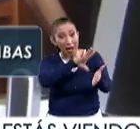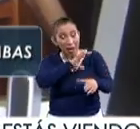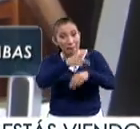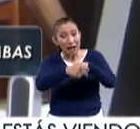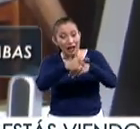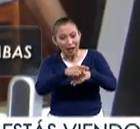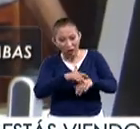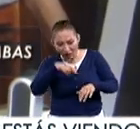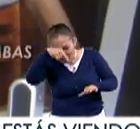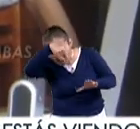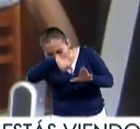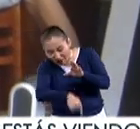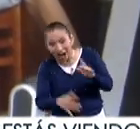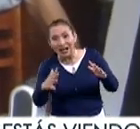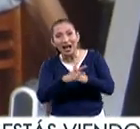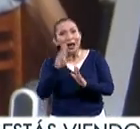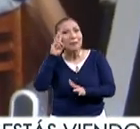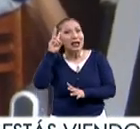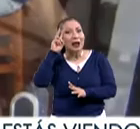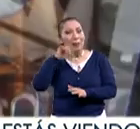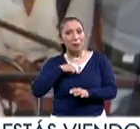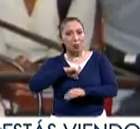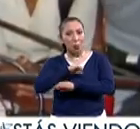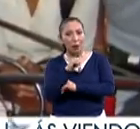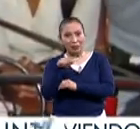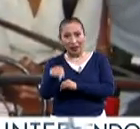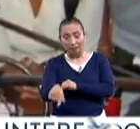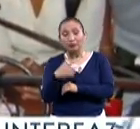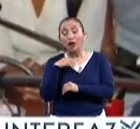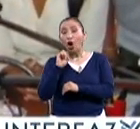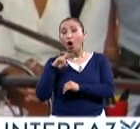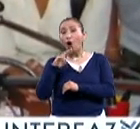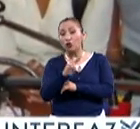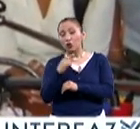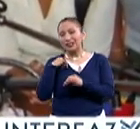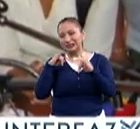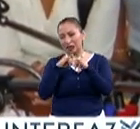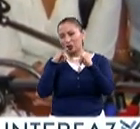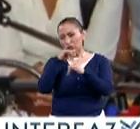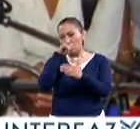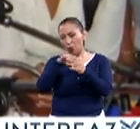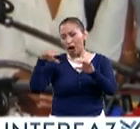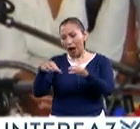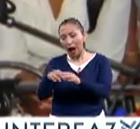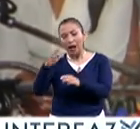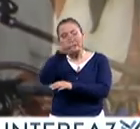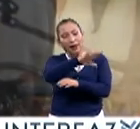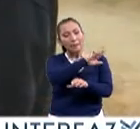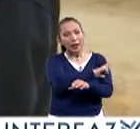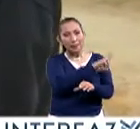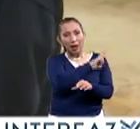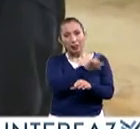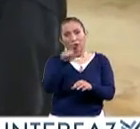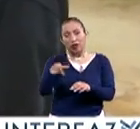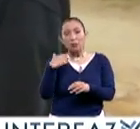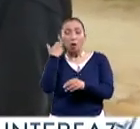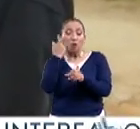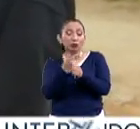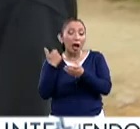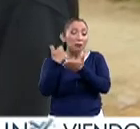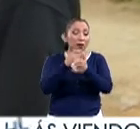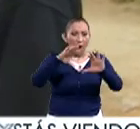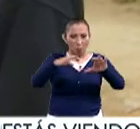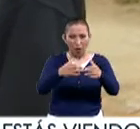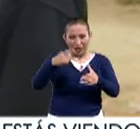riesgo de las minas que dejó la guerra de Vietnam. Con el apoyo de la ONU, instituciones locales, el sector privado y el voluntariado en